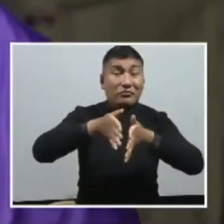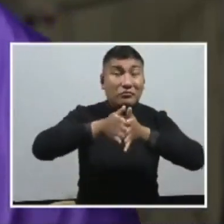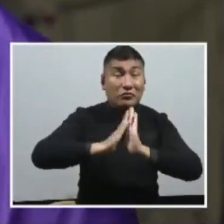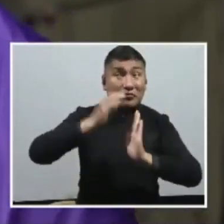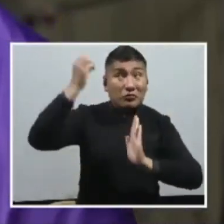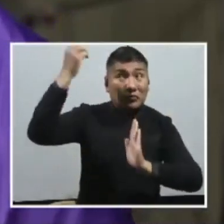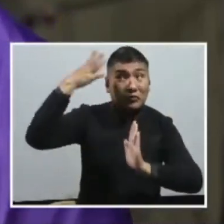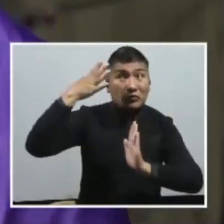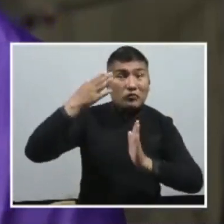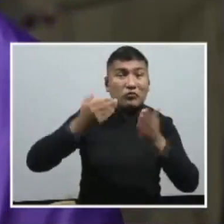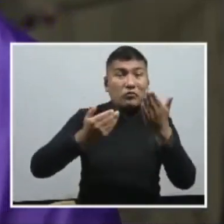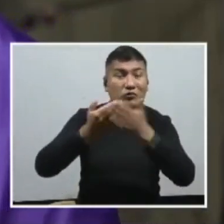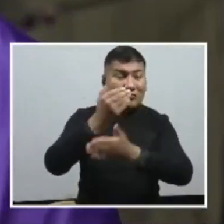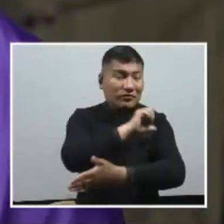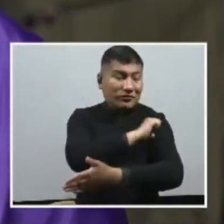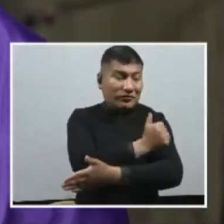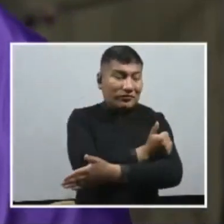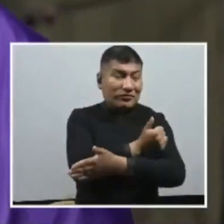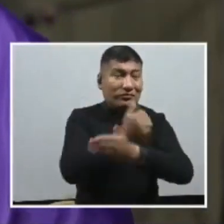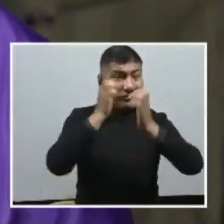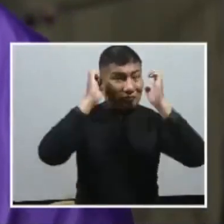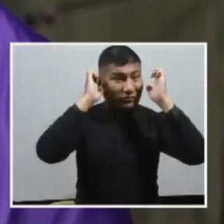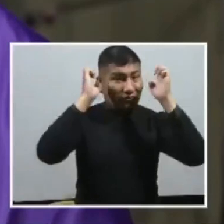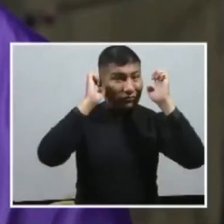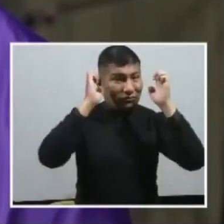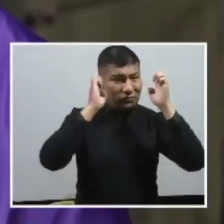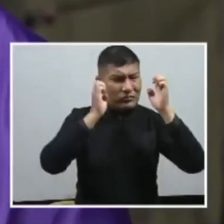las autoridades educativas